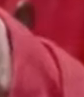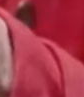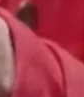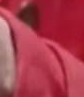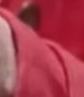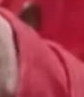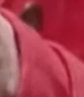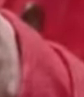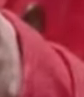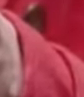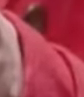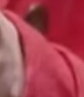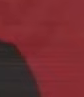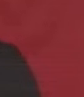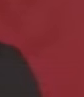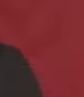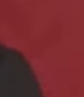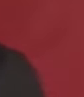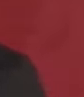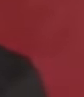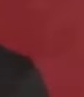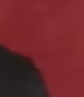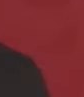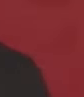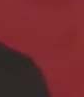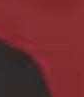Dispara al famoso como Valery Solanas.